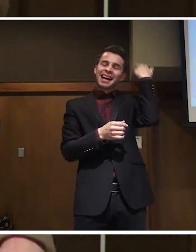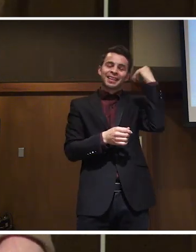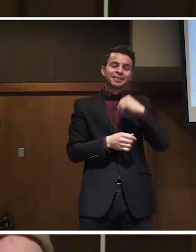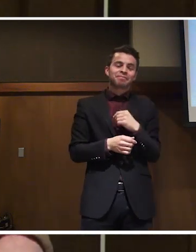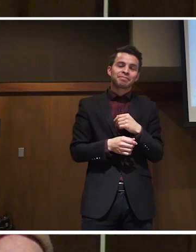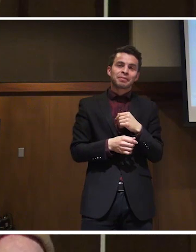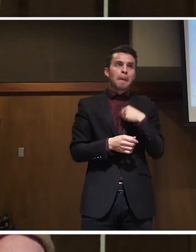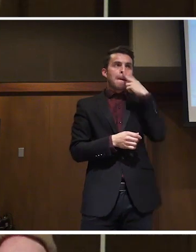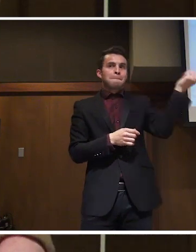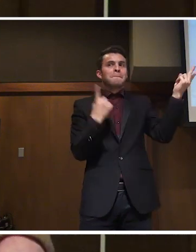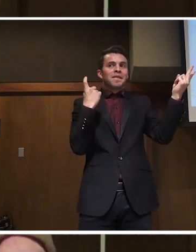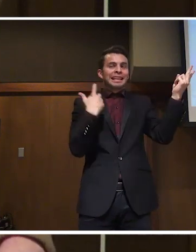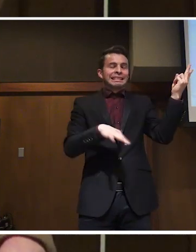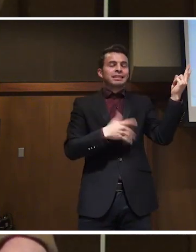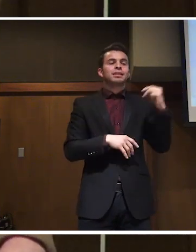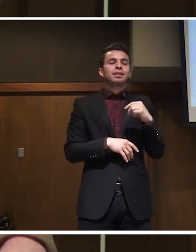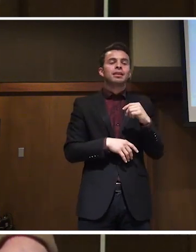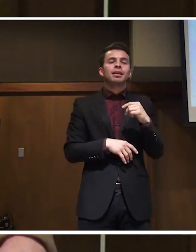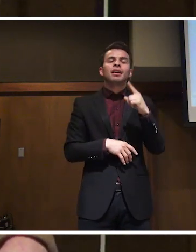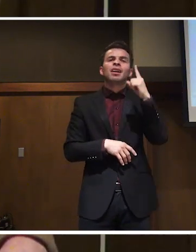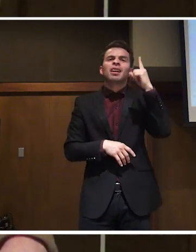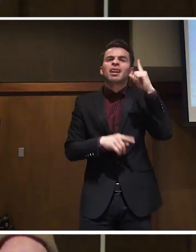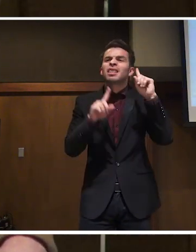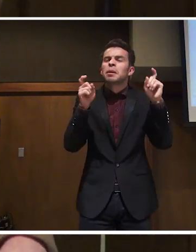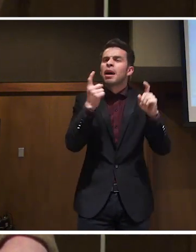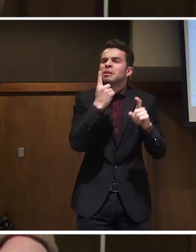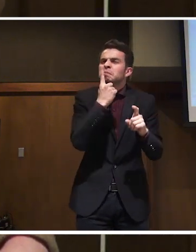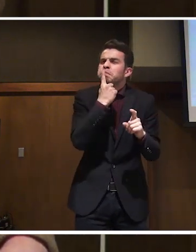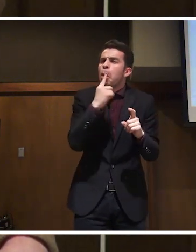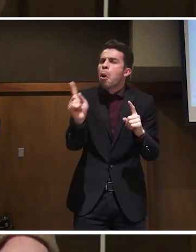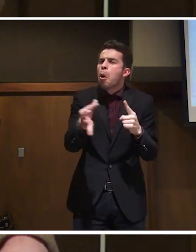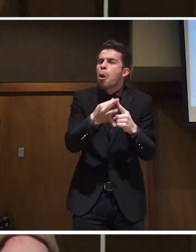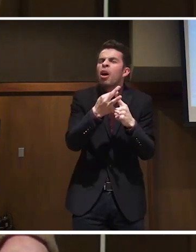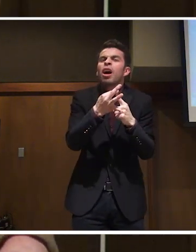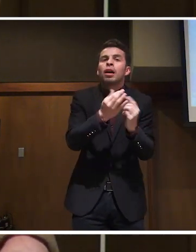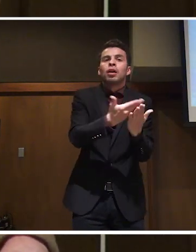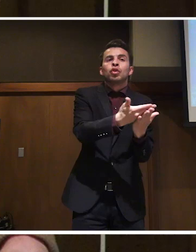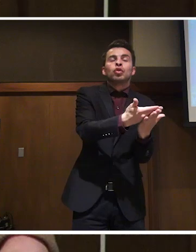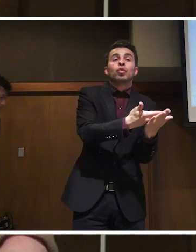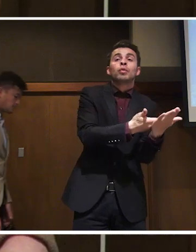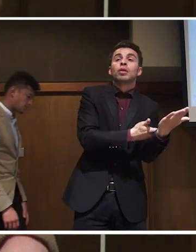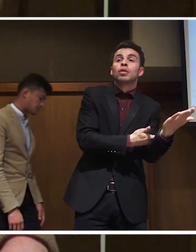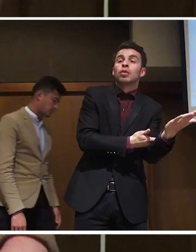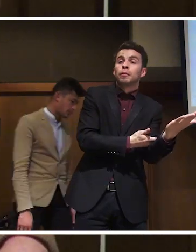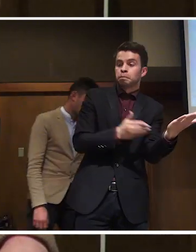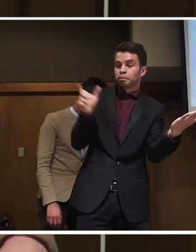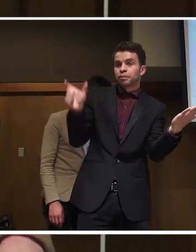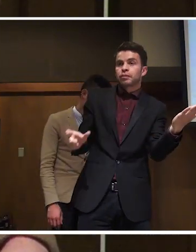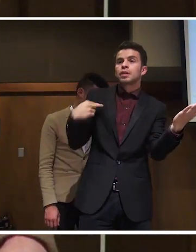vi esos materiales, nunca fui a verlos, que había una colección extraordinaria de documentos armado por el